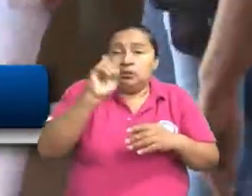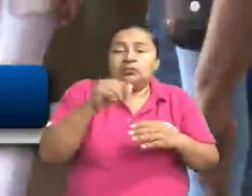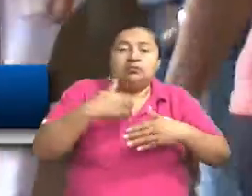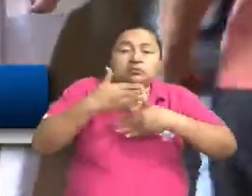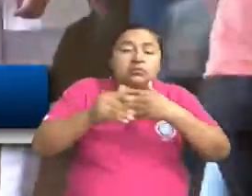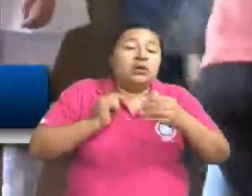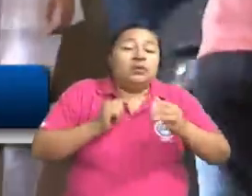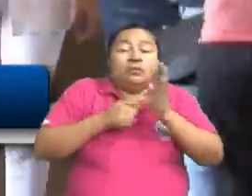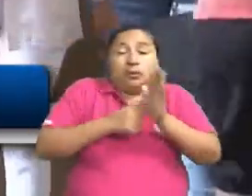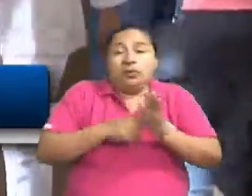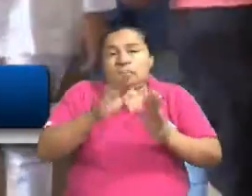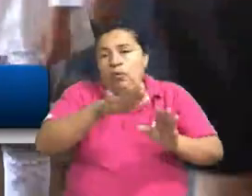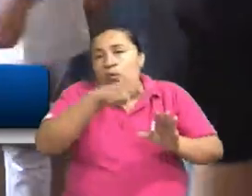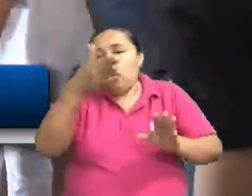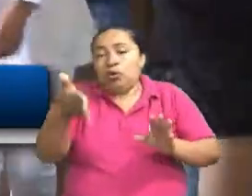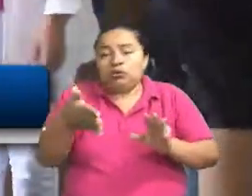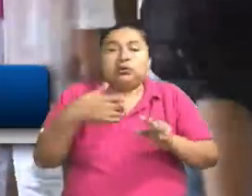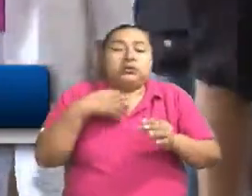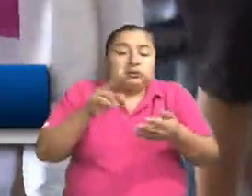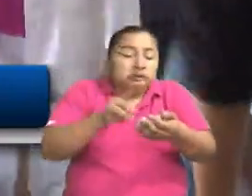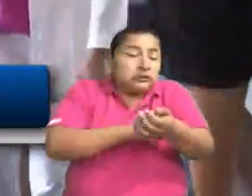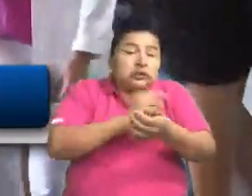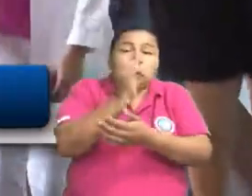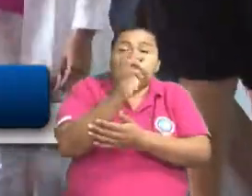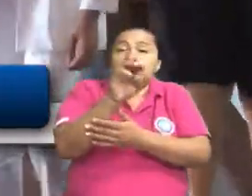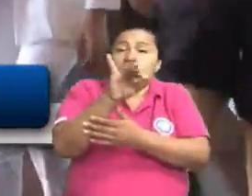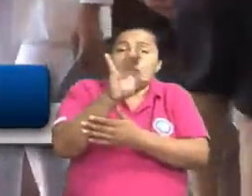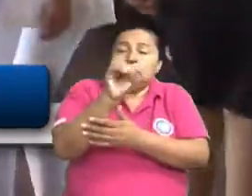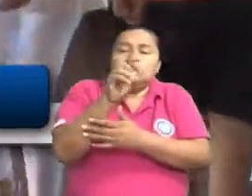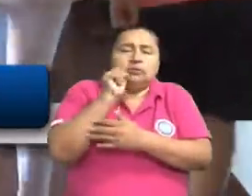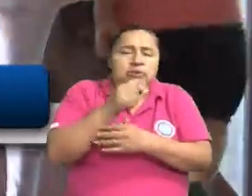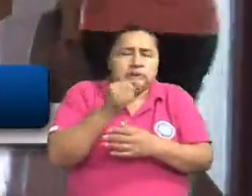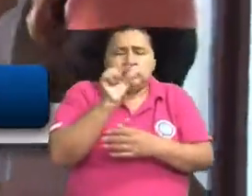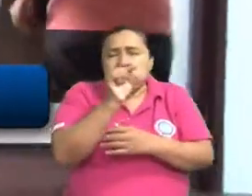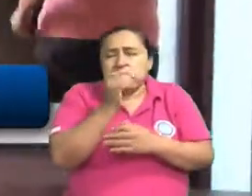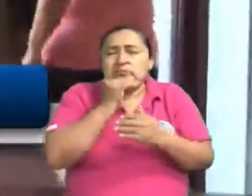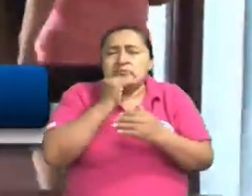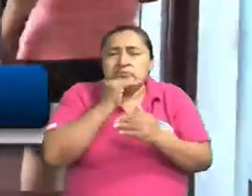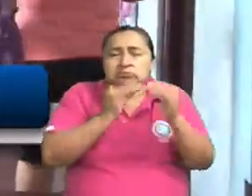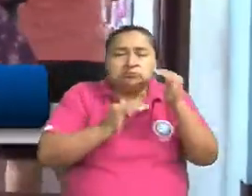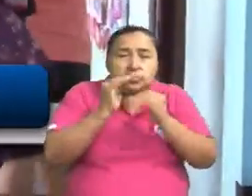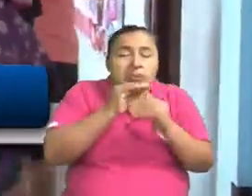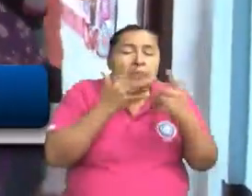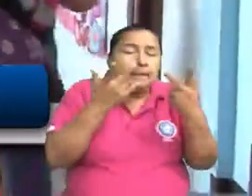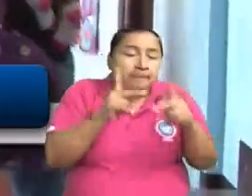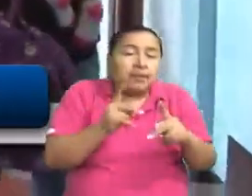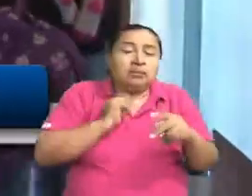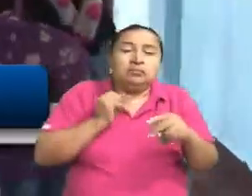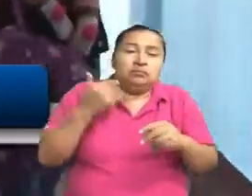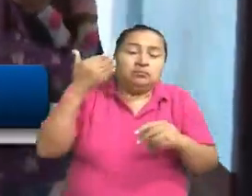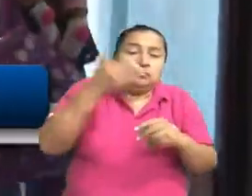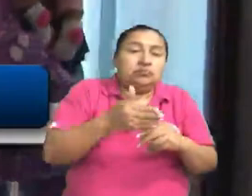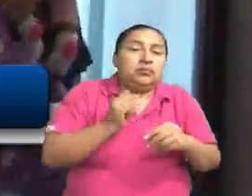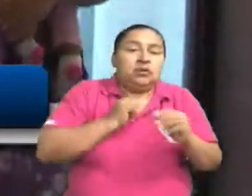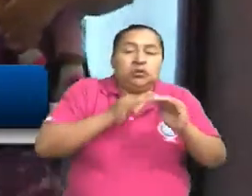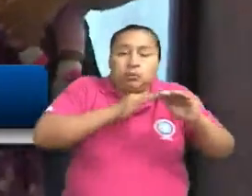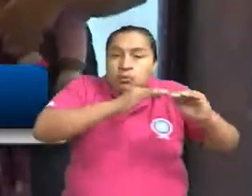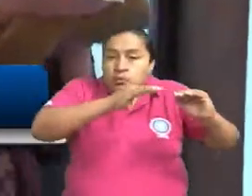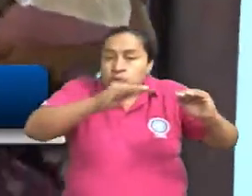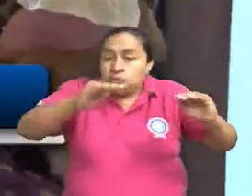Si es un cuadro crónico, pues es un poco más difícil, pero lo llevamos hasta la